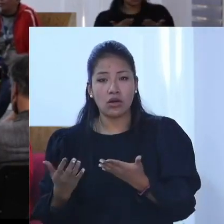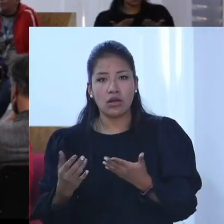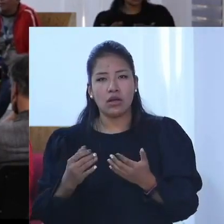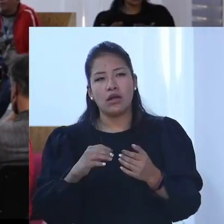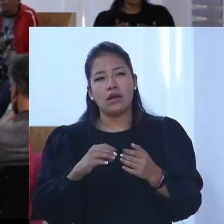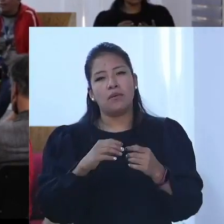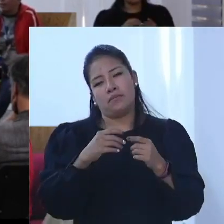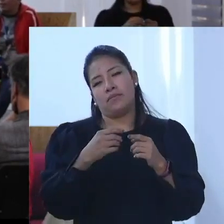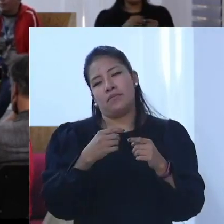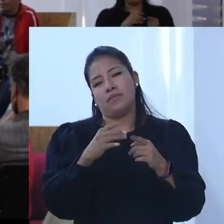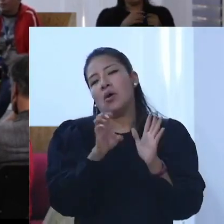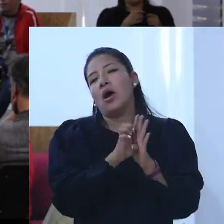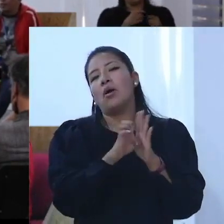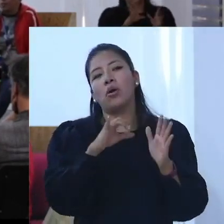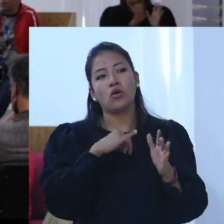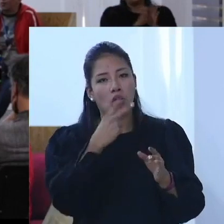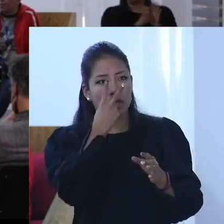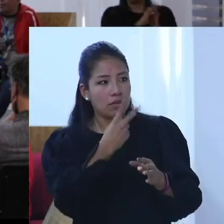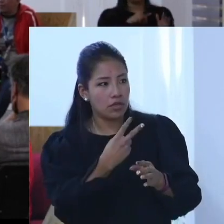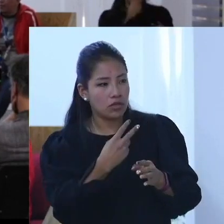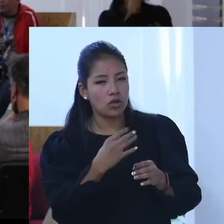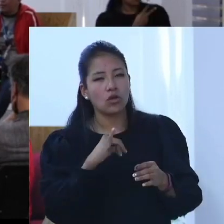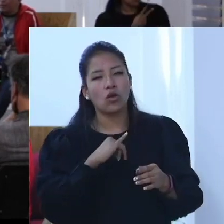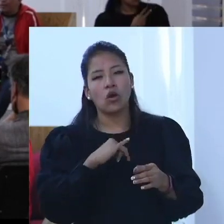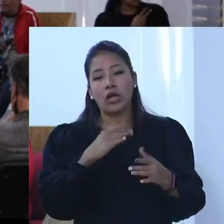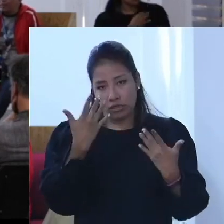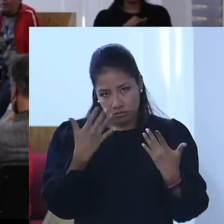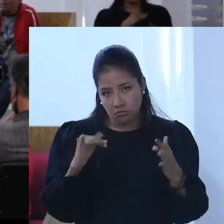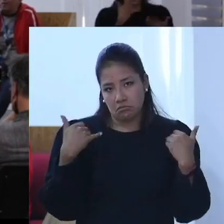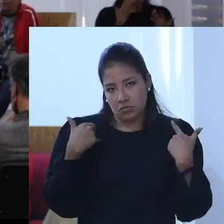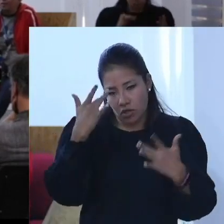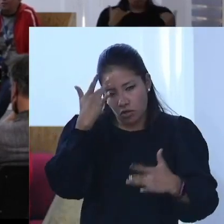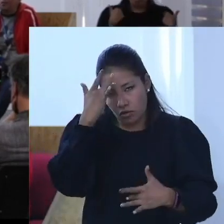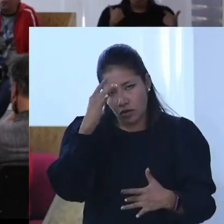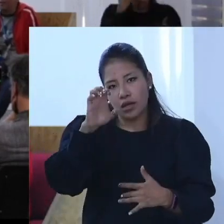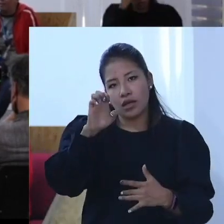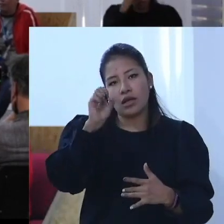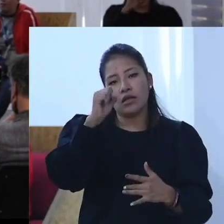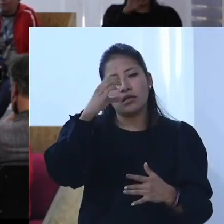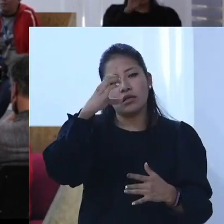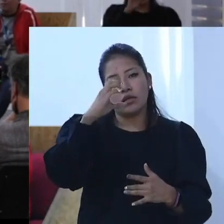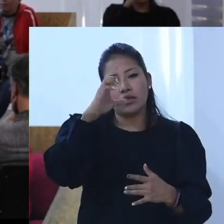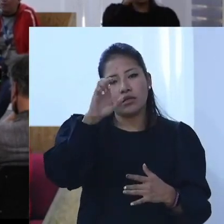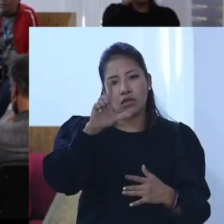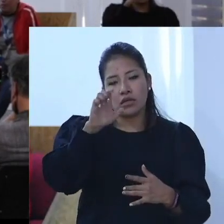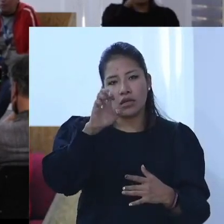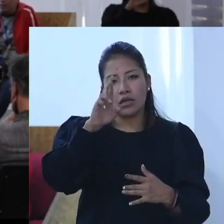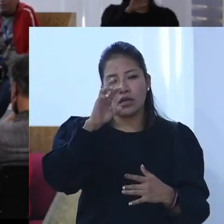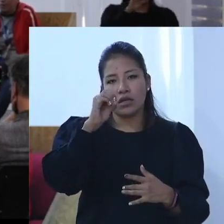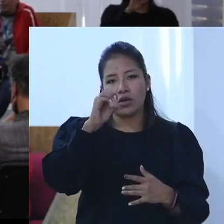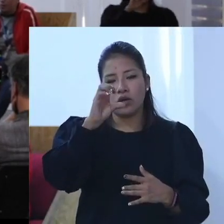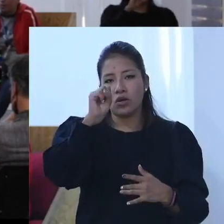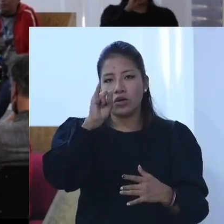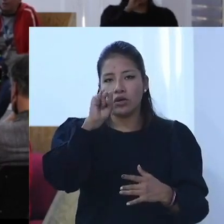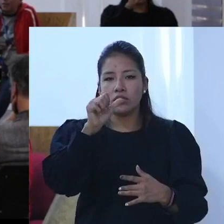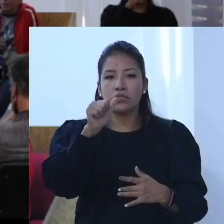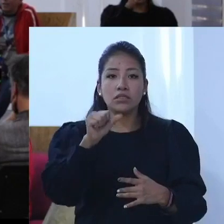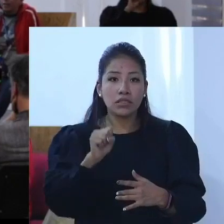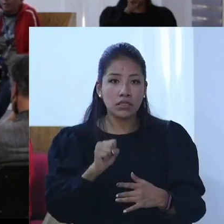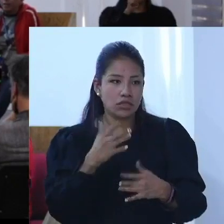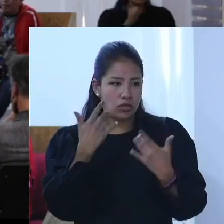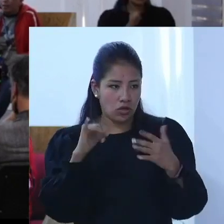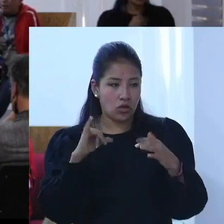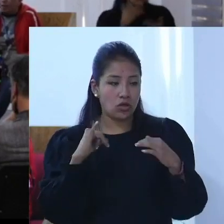yo que tengo esclerosis múltiples desconocía no que debería estar digamos sobre el tema pero hay cosas que desconocimiento creo que este